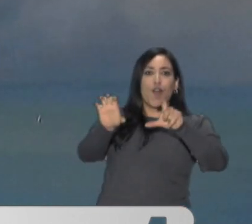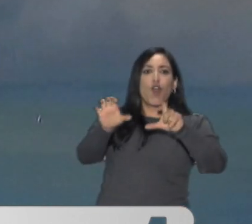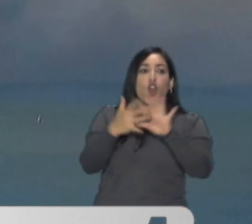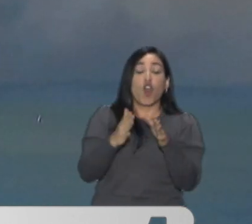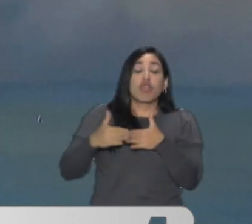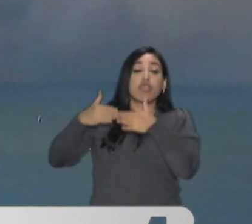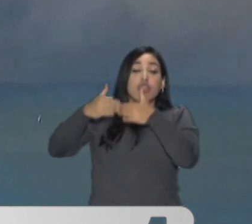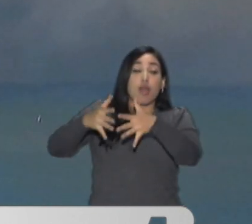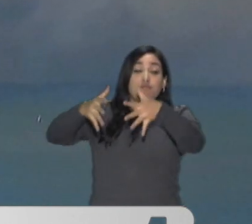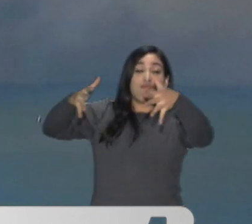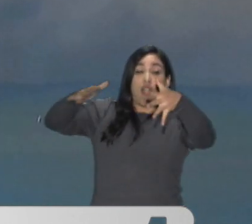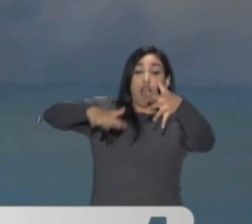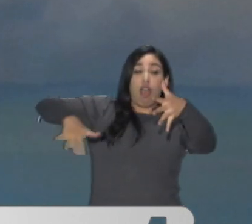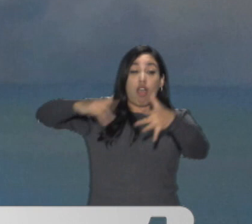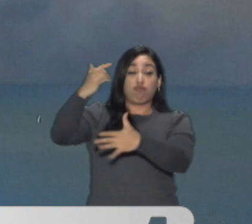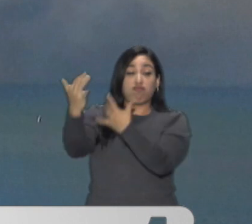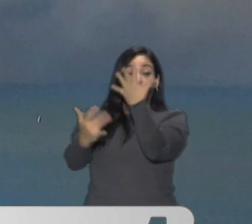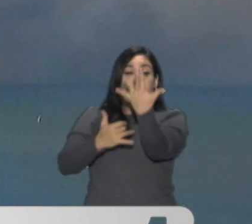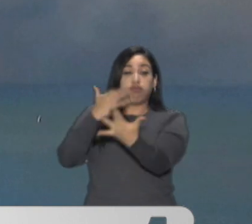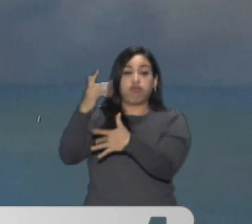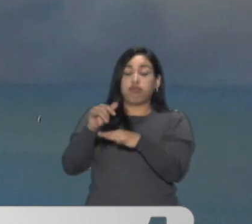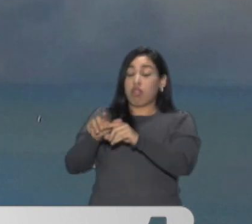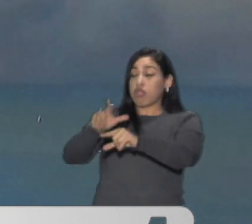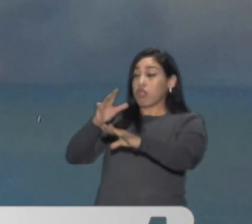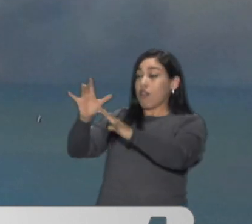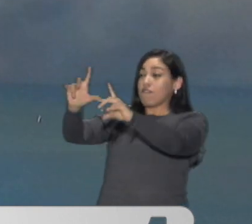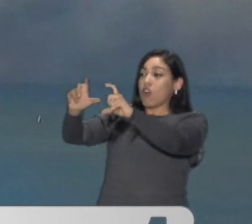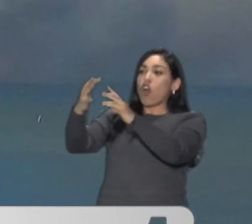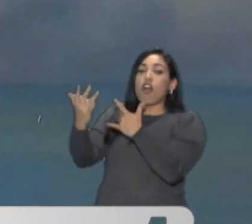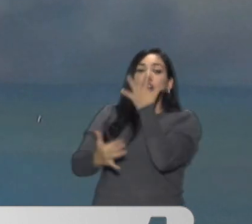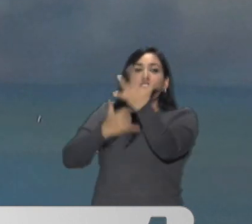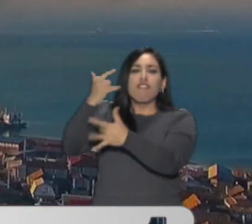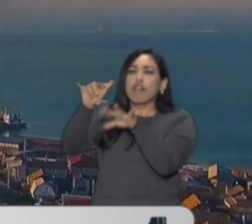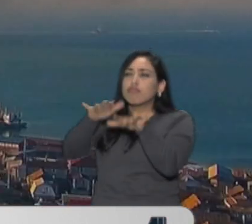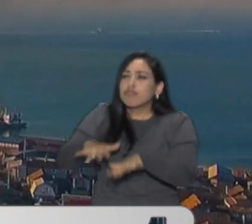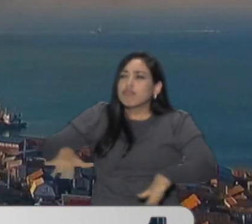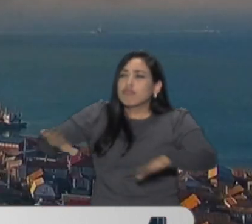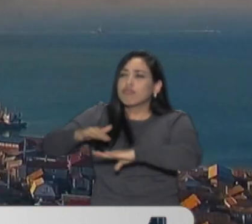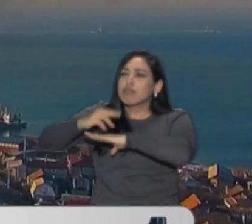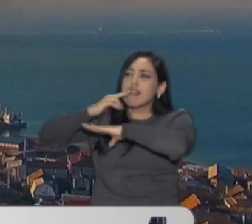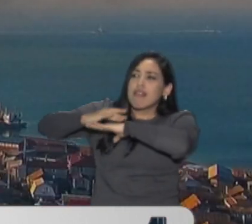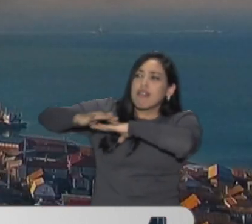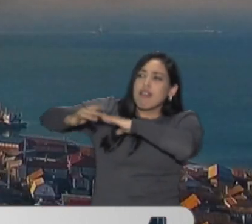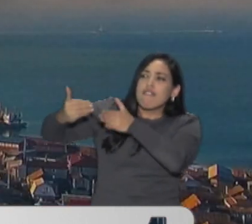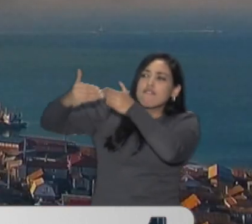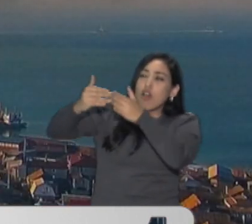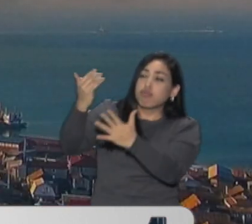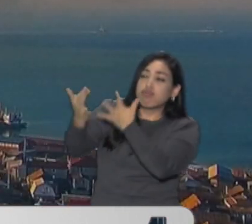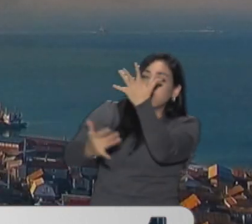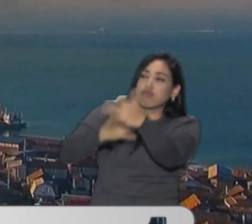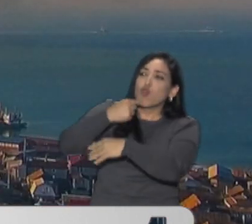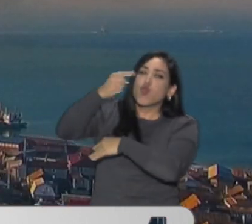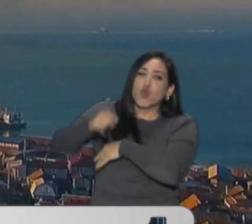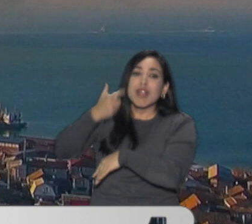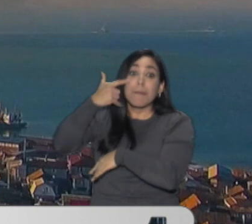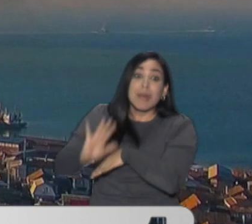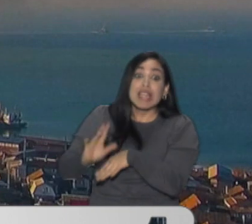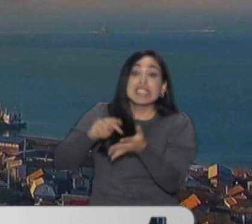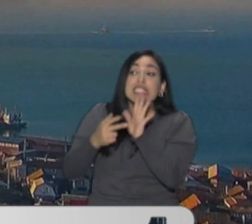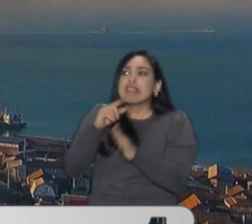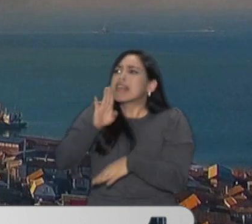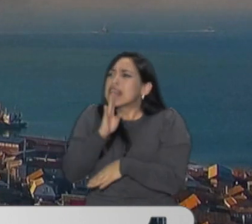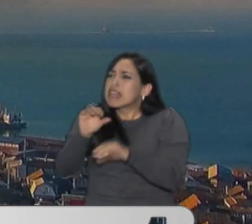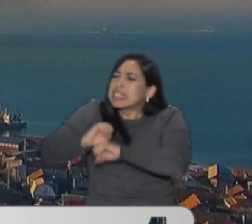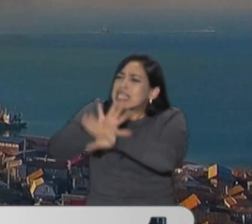gran barco indemne y otras dos, desde lejos, de la humareda en el puerto y de un buque en llamas, aunque no se puede